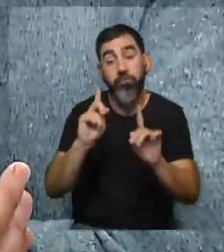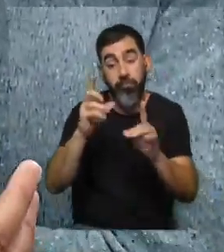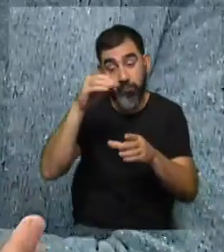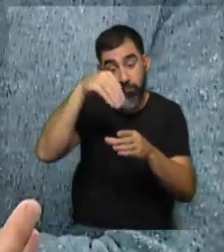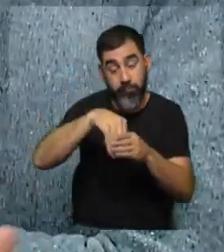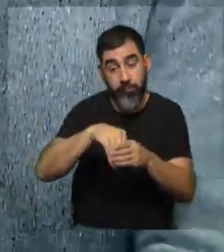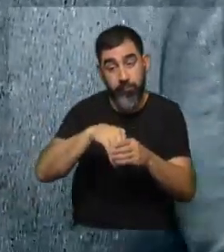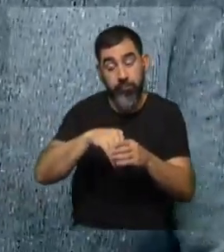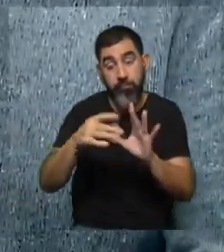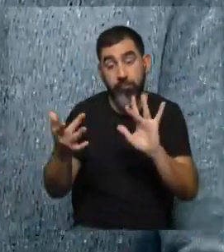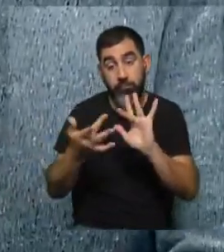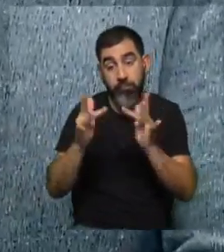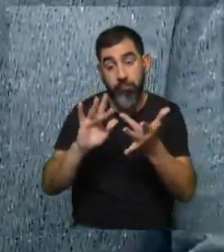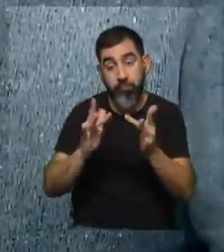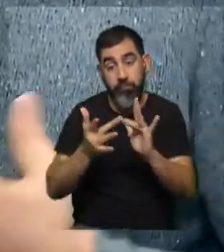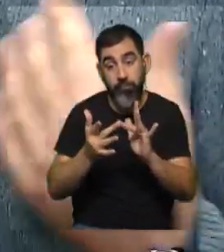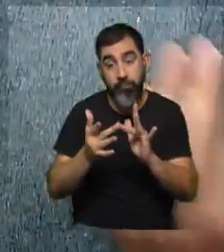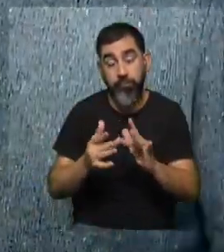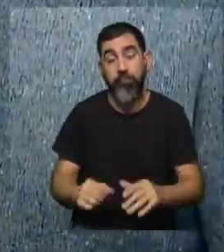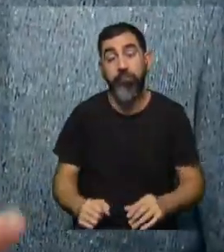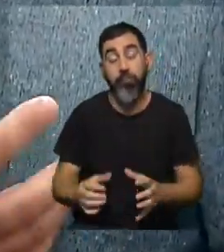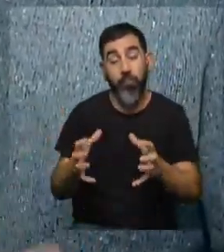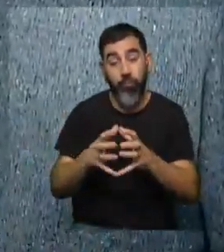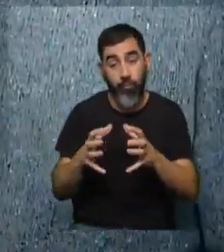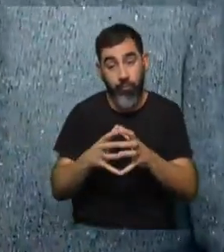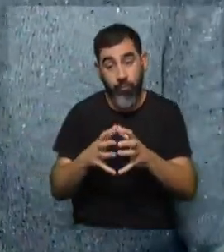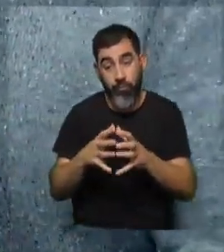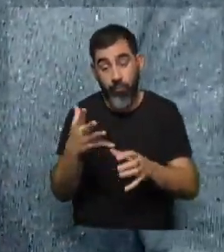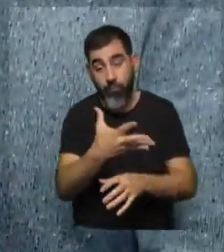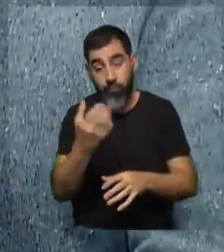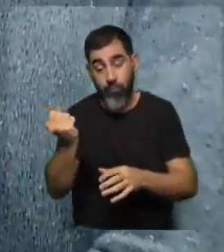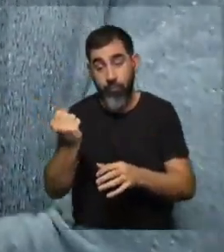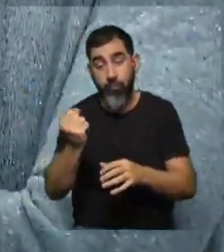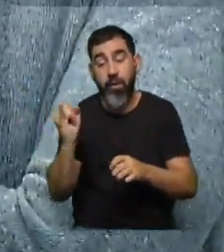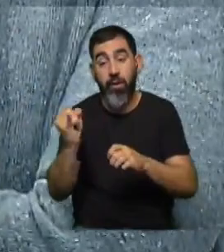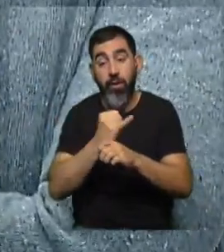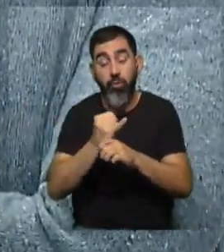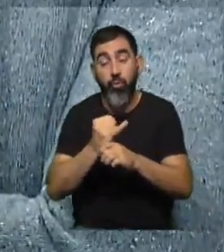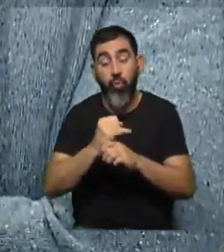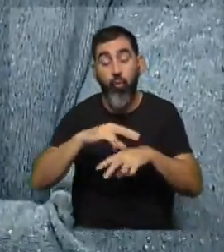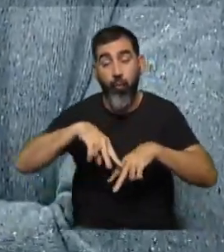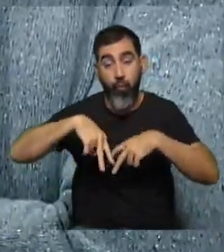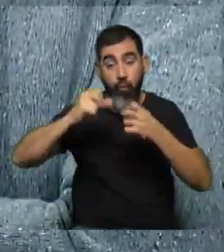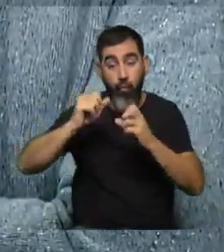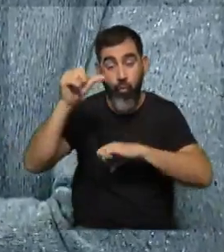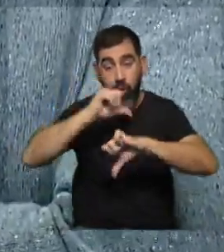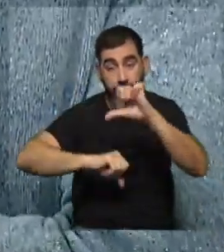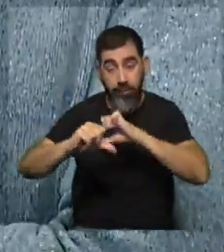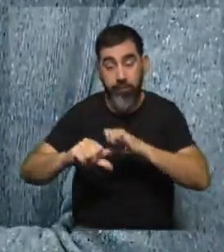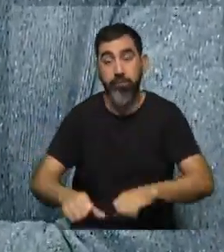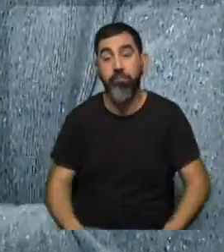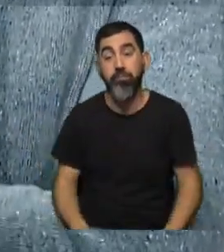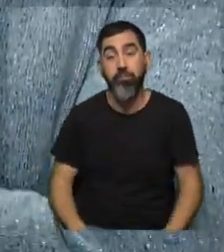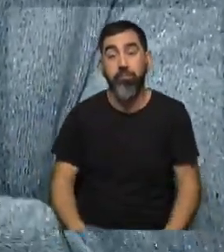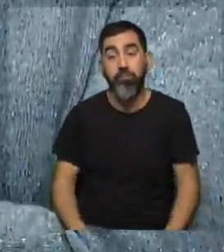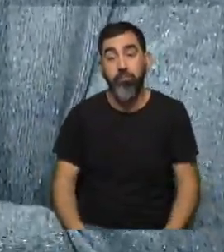estamos conectados tanto con lo que es la brigada con las incautaciones el Instituto técnico forense a través de su laboratorio con el análisis de